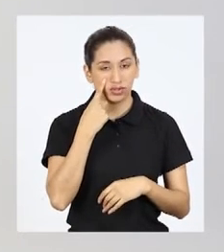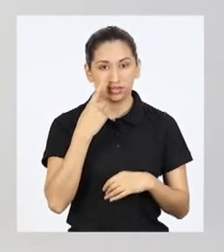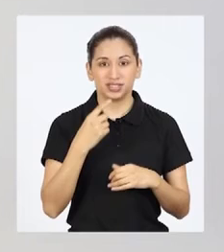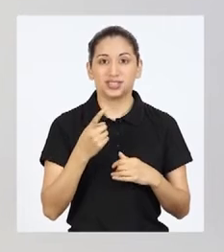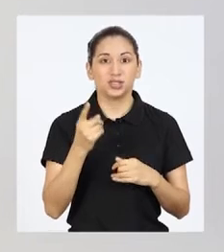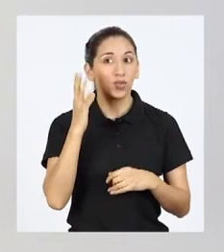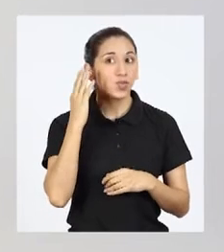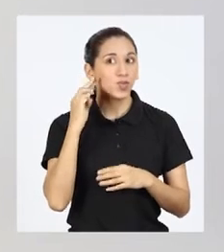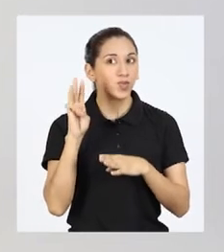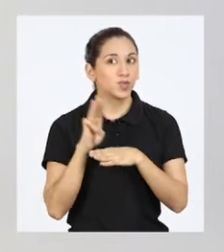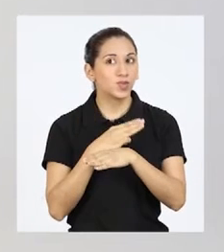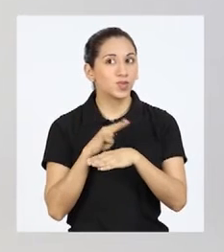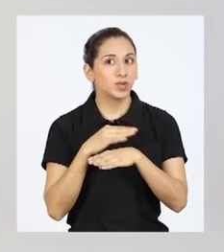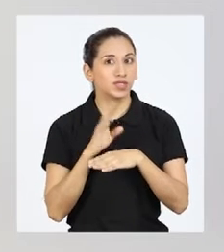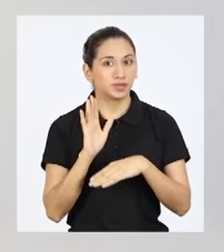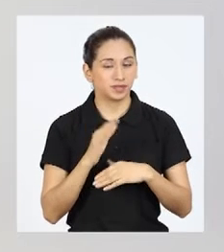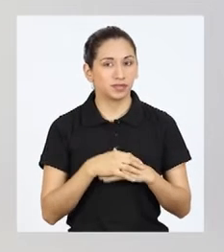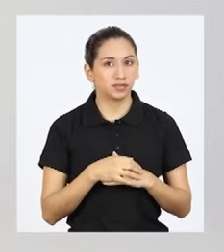sonido.